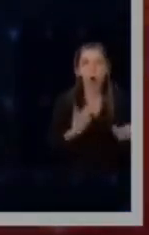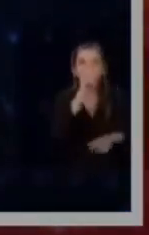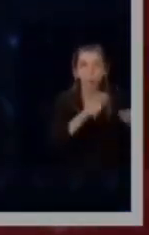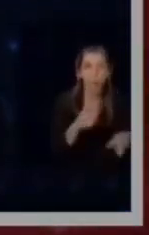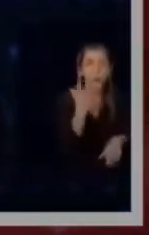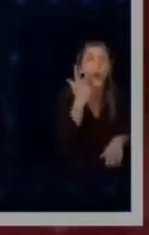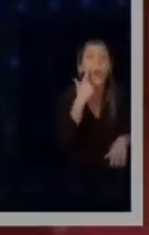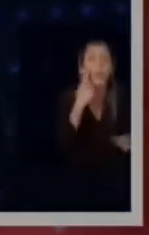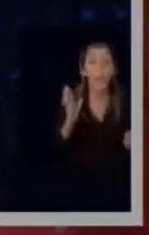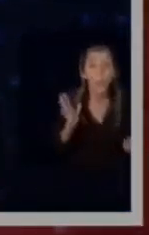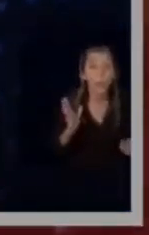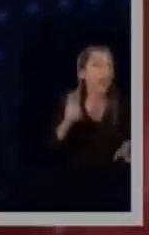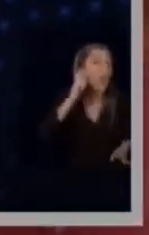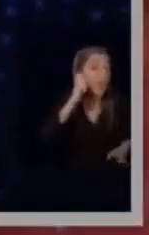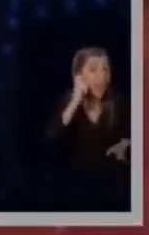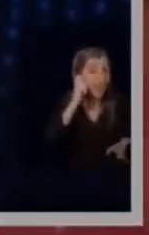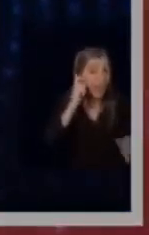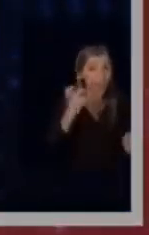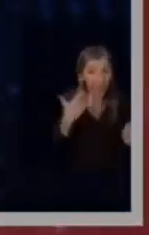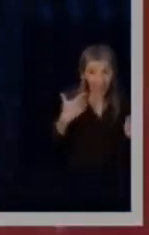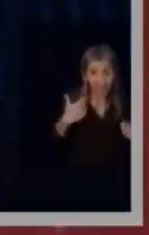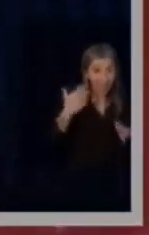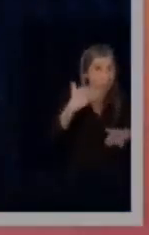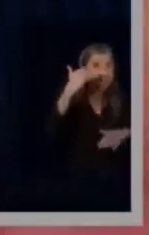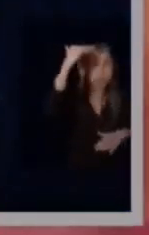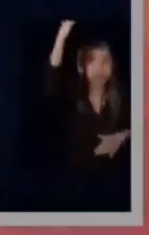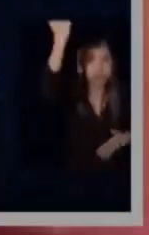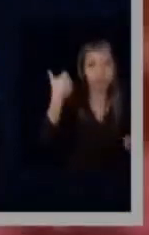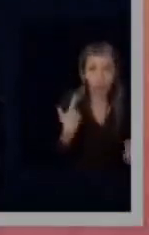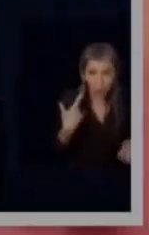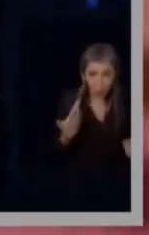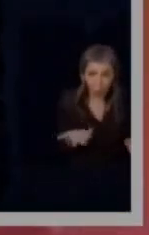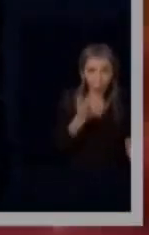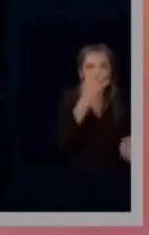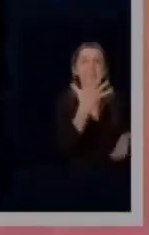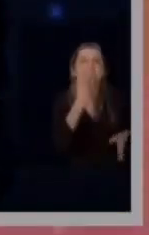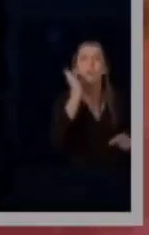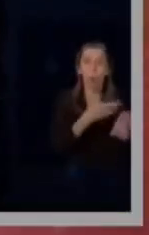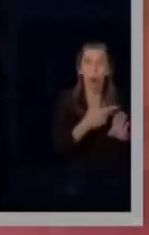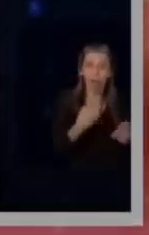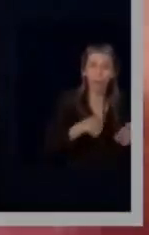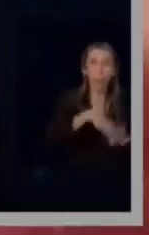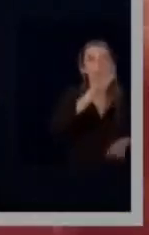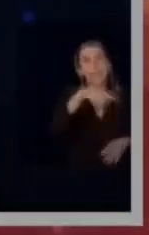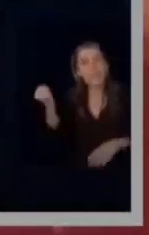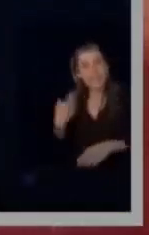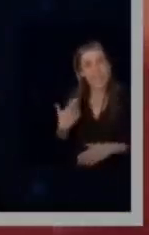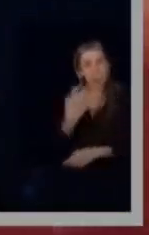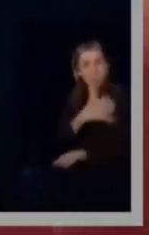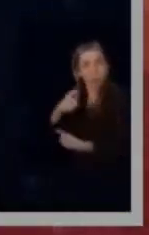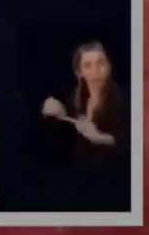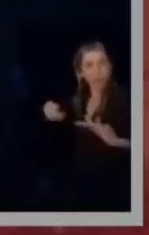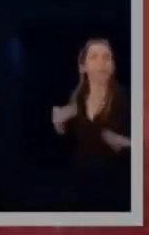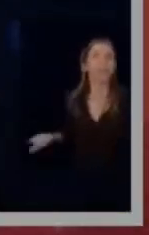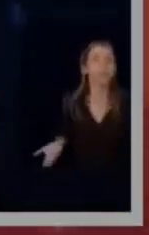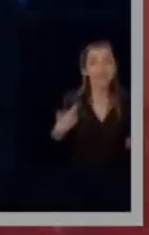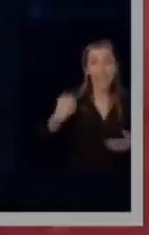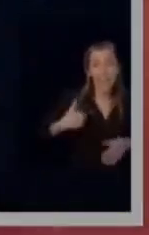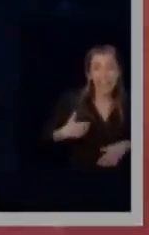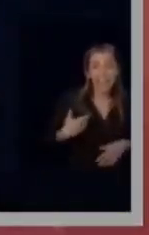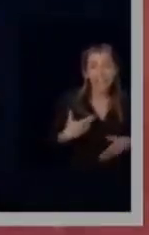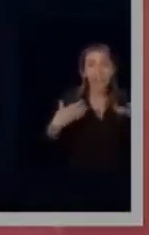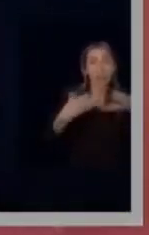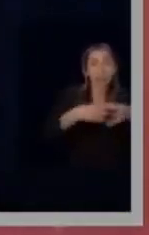a Victoria Villarroel. Ni Victoria Villarroel se animó a decir explícitamente que no hubo 30.000 desaparecidos, que hubo